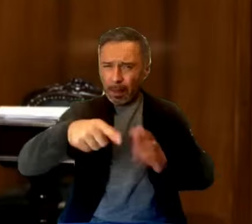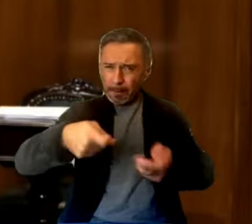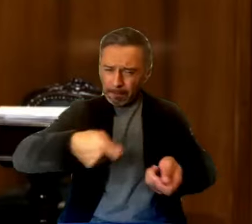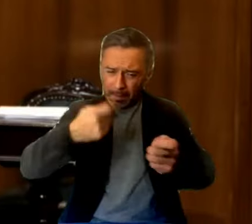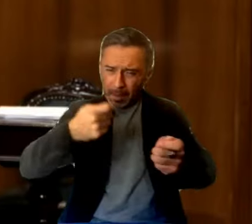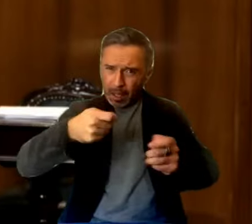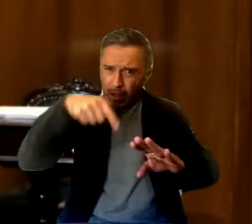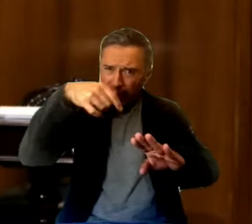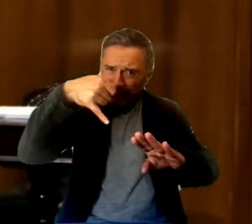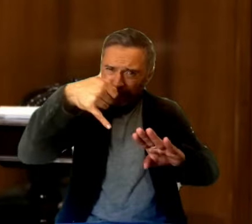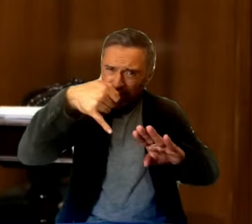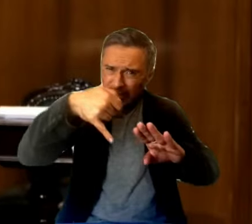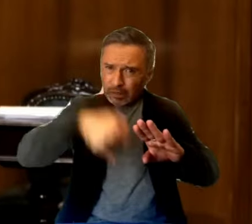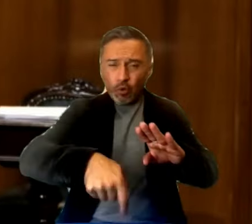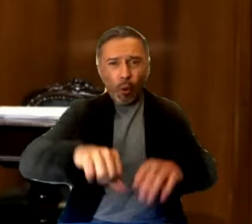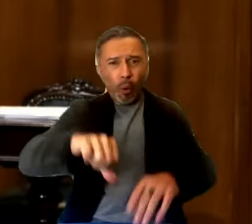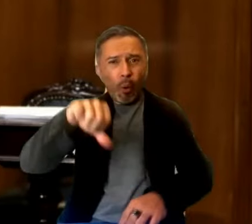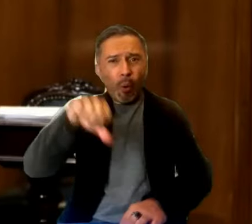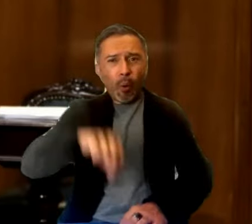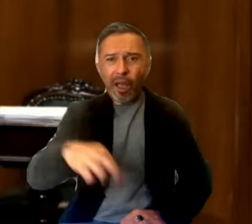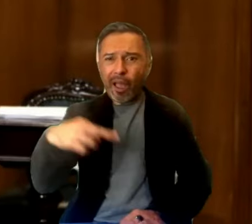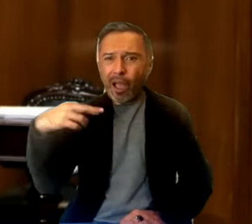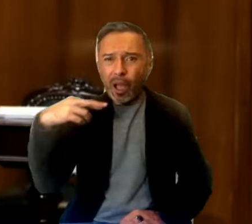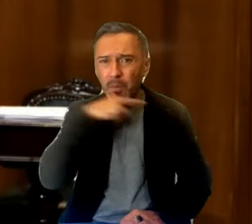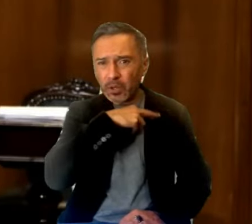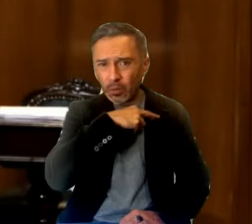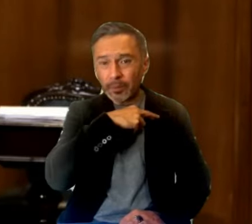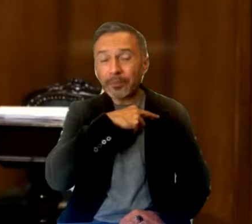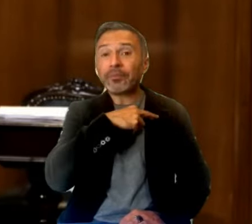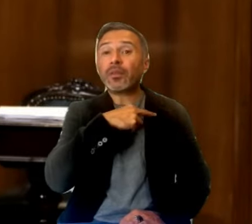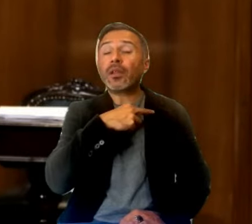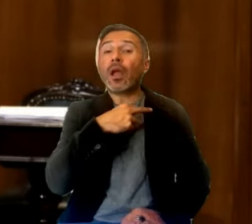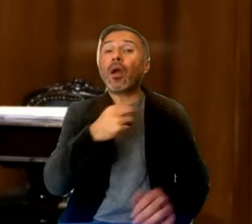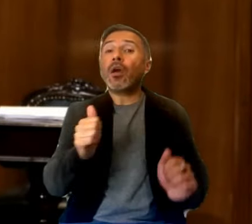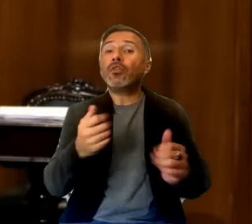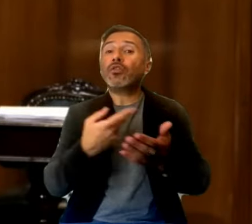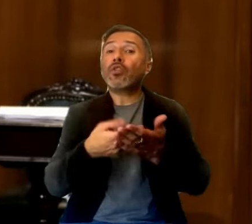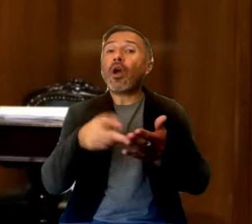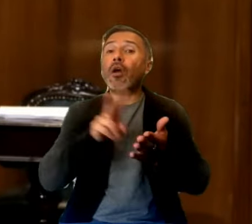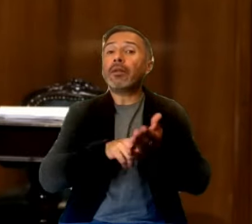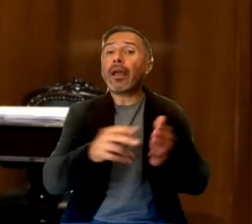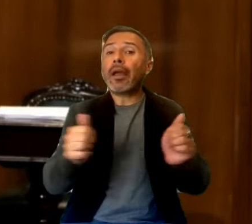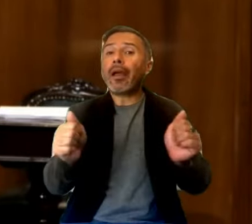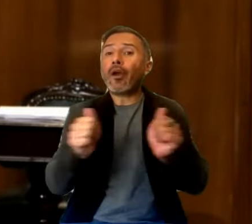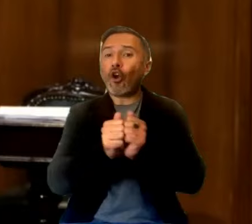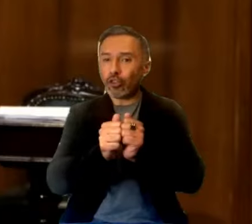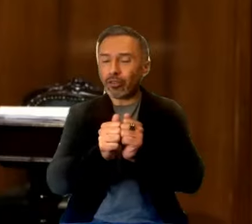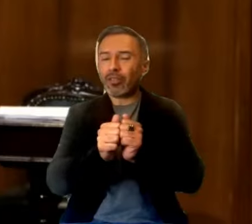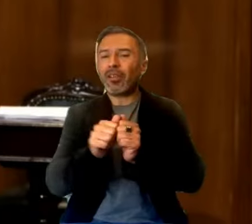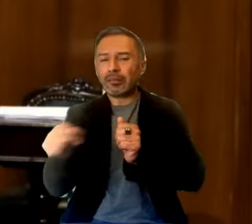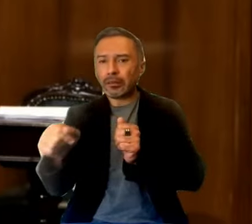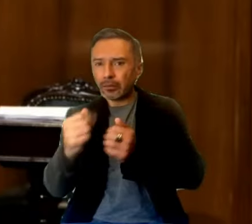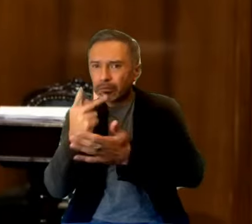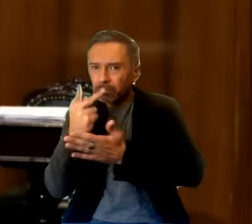cuando a la par haya una estrategia para recargar